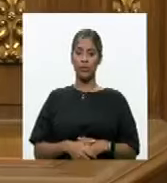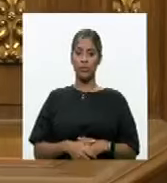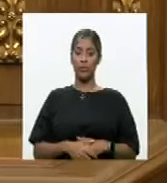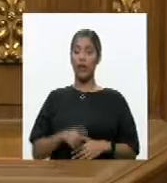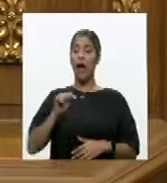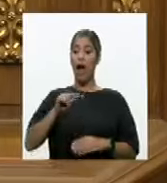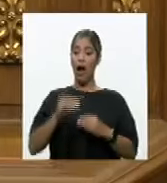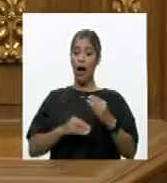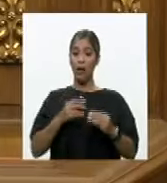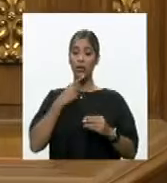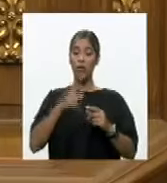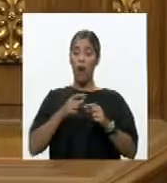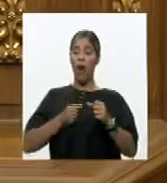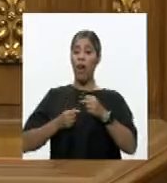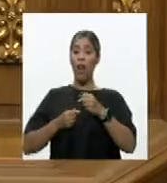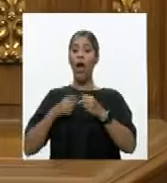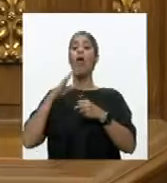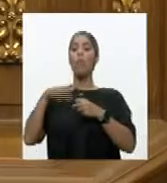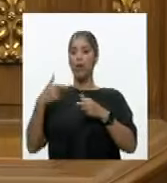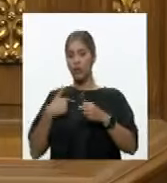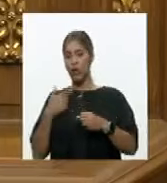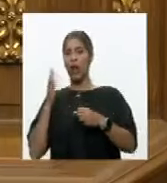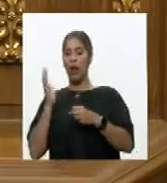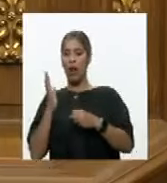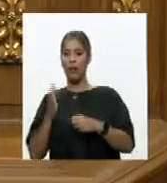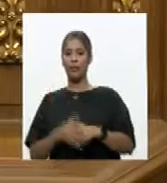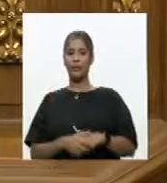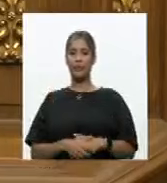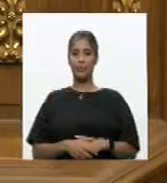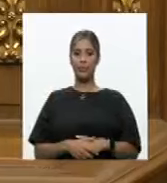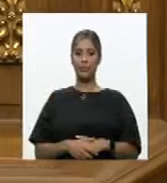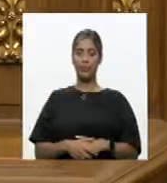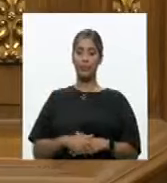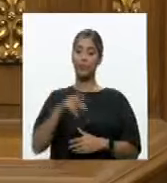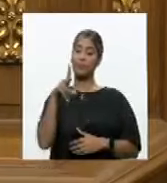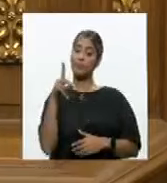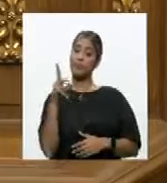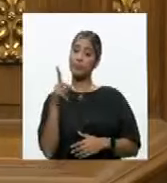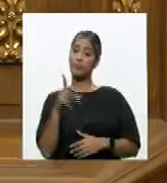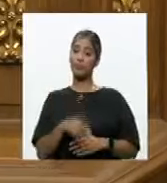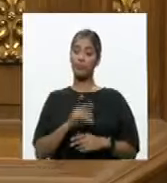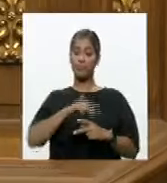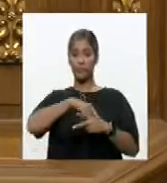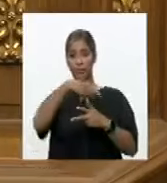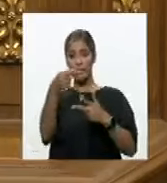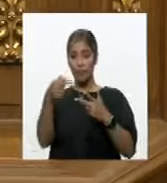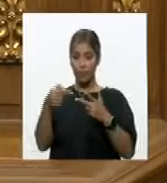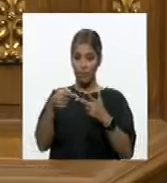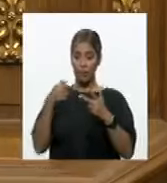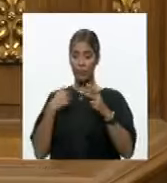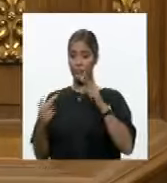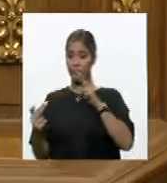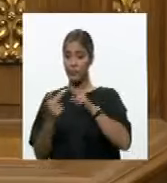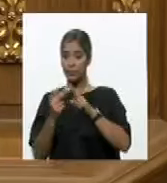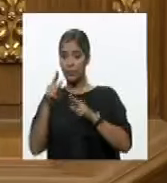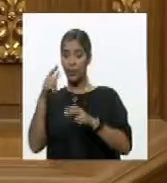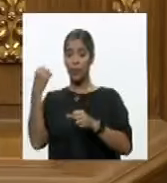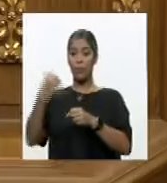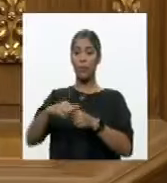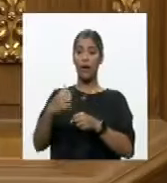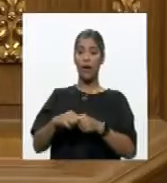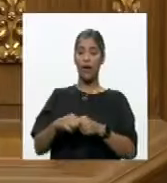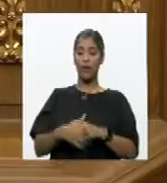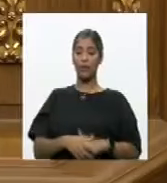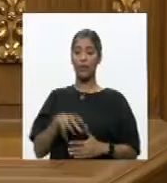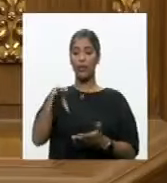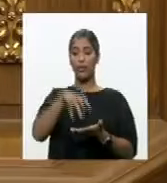él va a hacer su actuación y después yo sigo cantando. Y así lo hicimos, esa fue la segunda oportunidad. Y en una tercera oportunidad estuvimos en Maracaibo, Estado